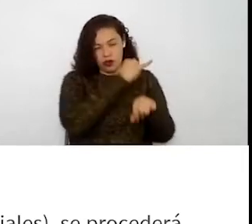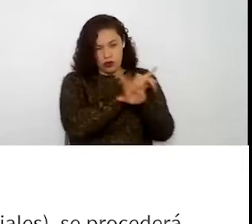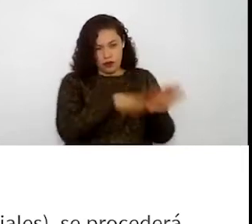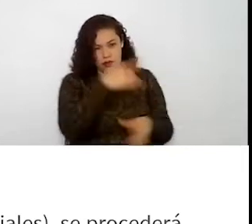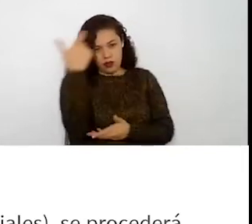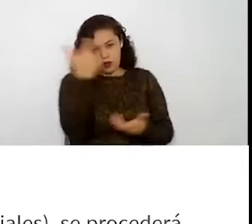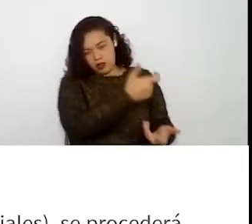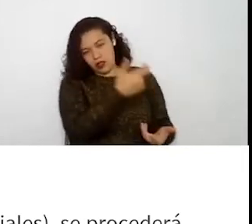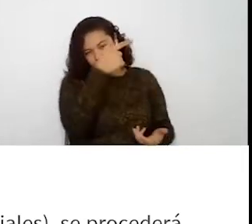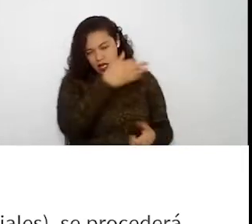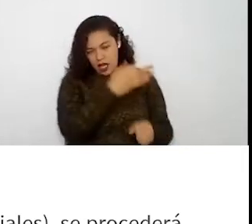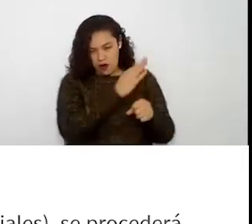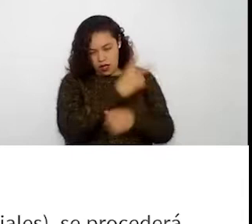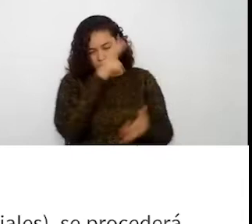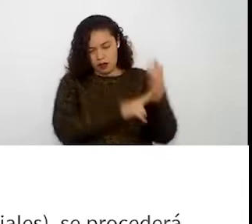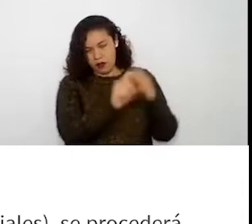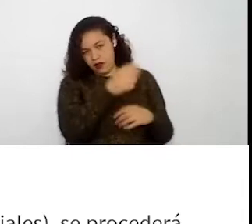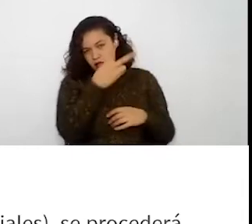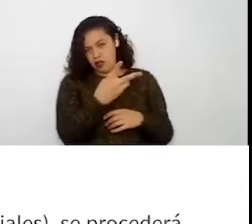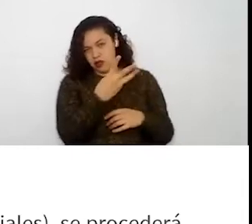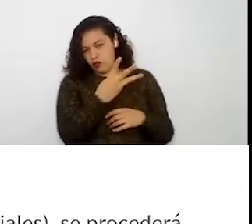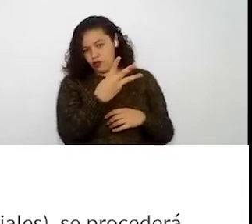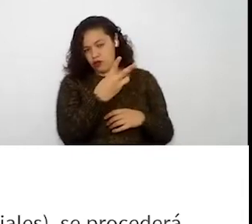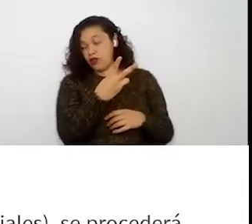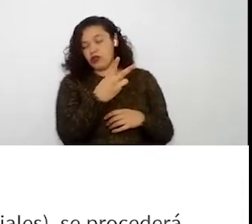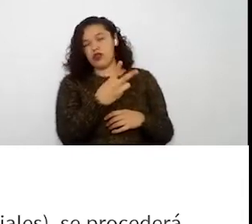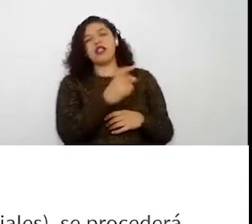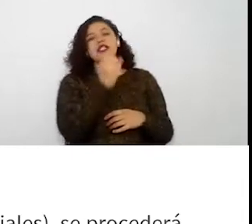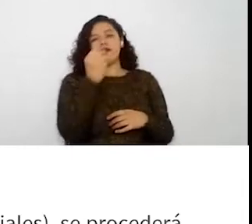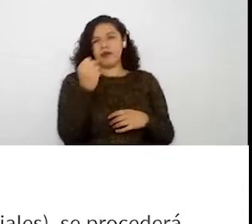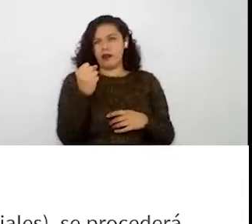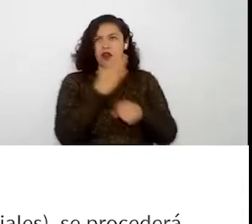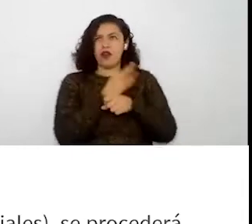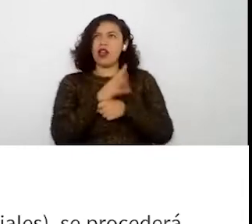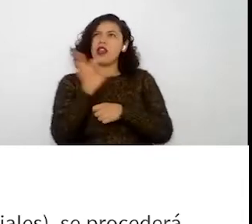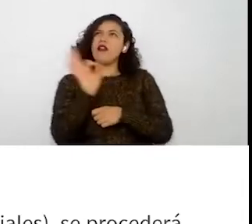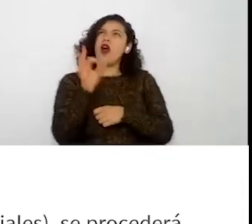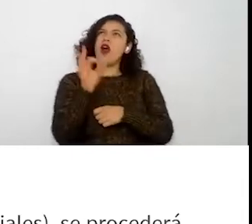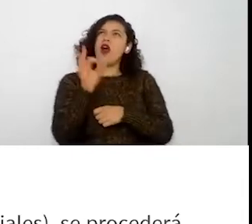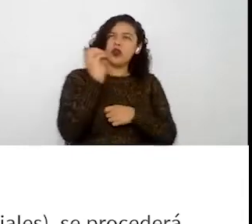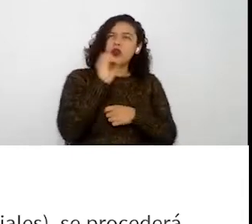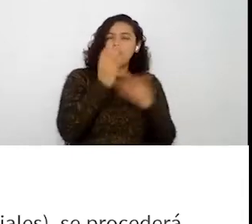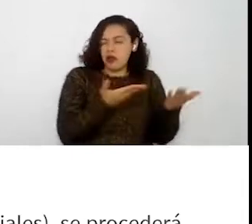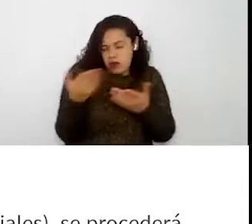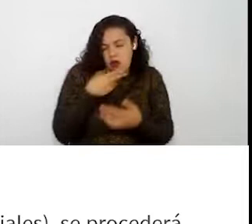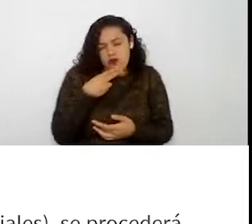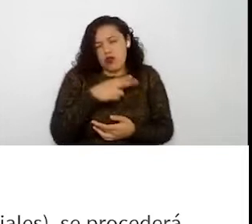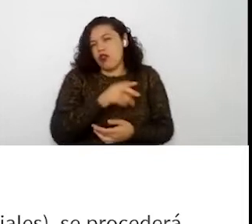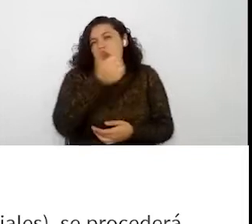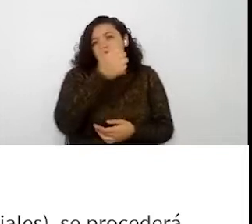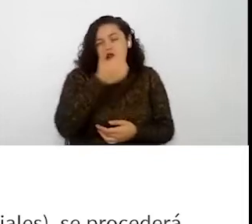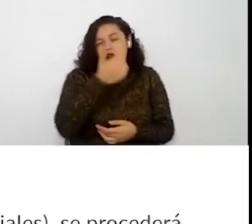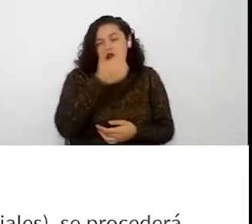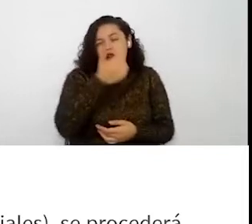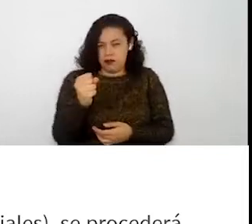de este año sino bueno bueno sería septiembre si tienen octubre adelante sino bueno agosto septiembre